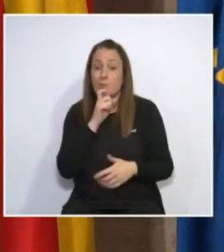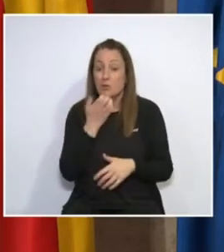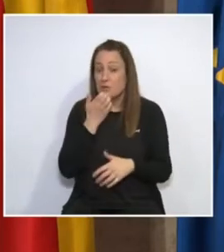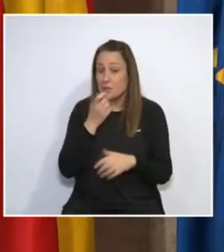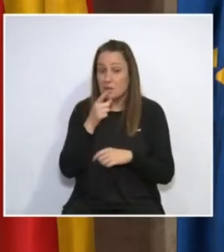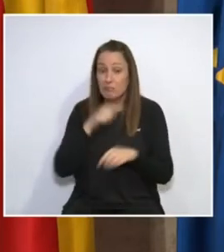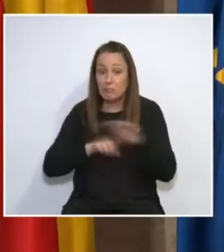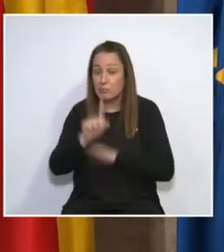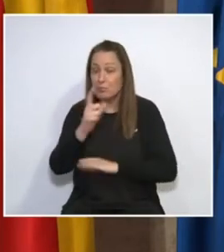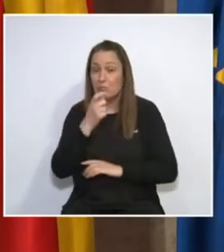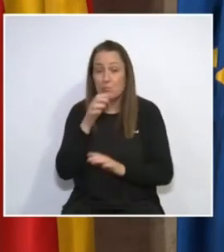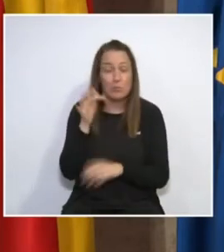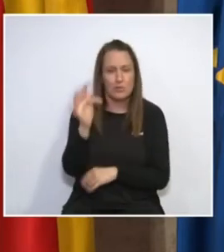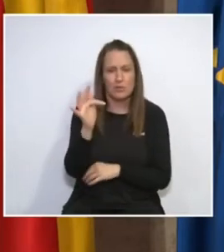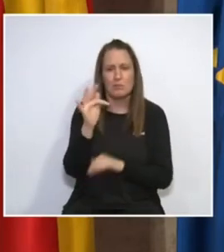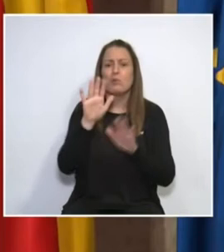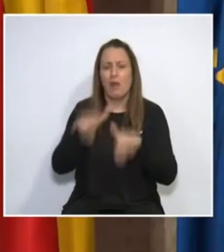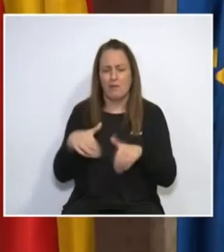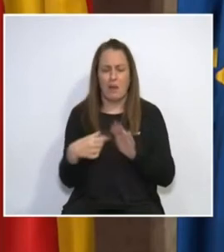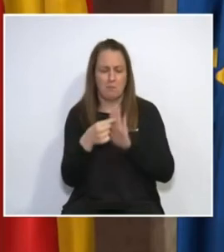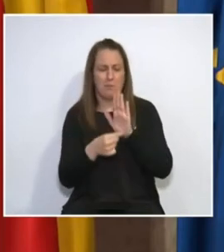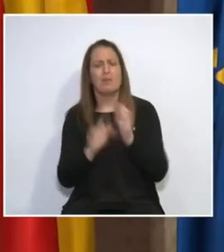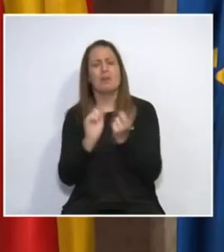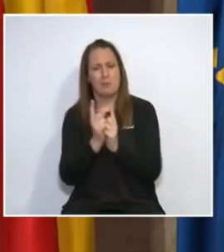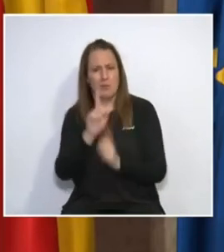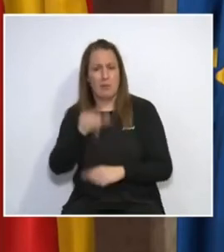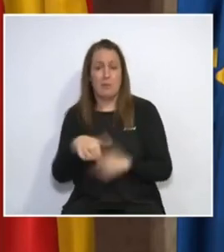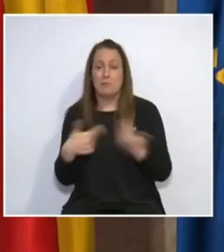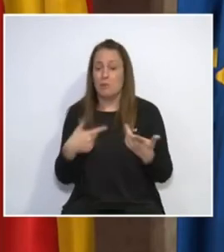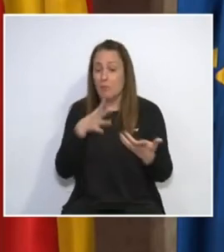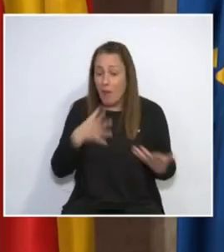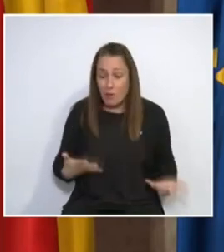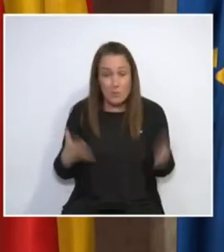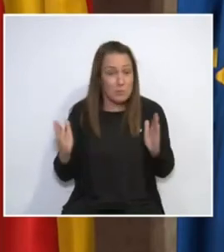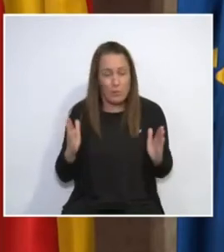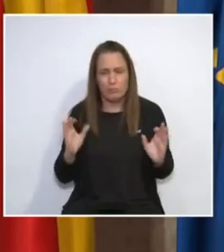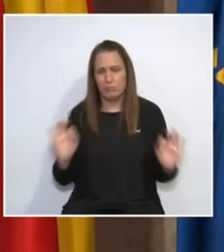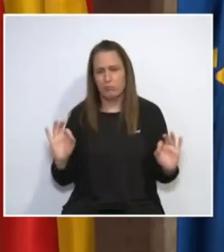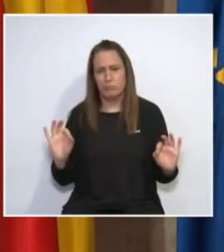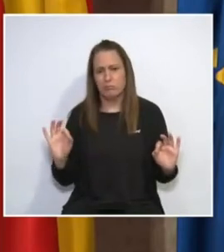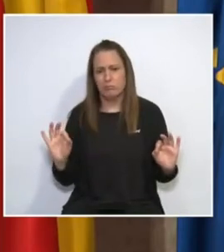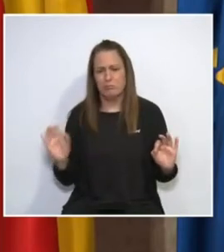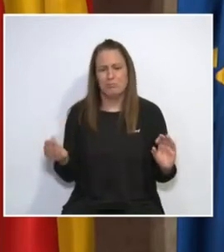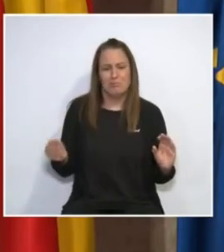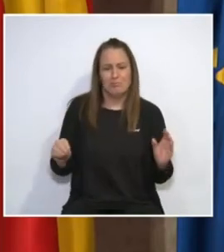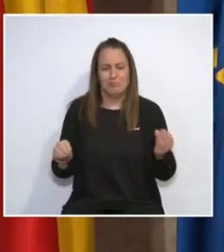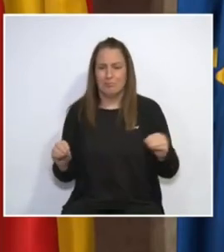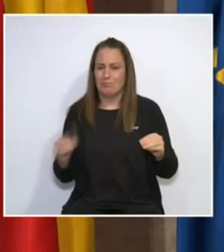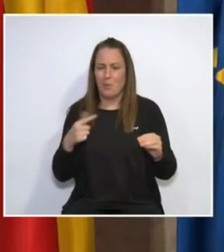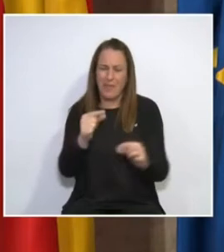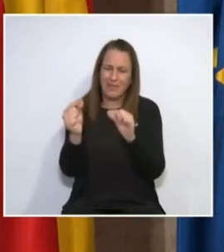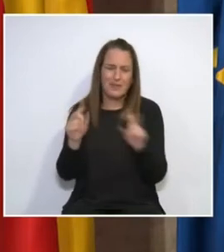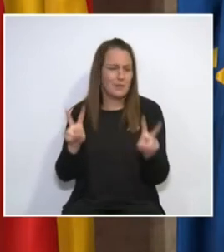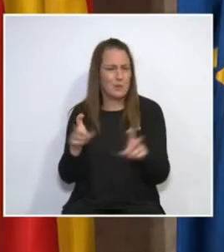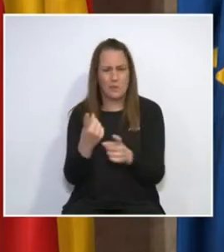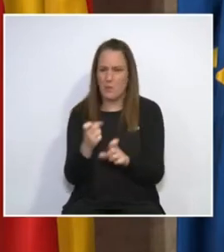cambiarán también les les mesures pero creo que ahora es dar a no al introducir nuevos motivos de debate se pueden